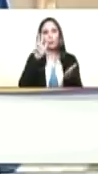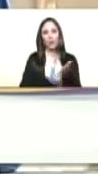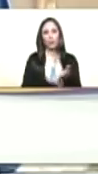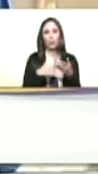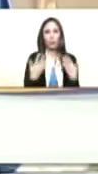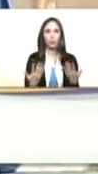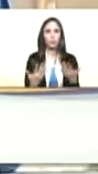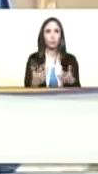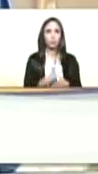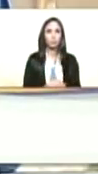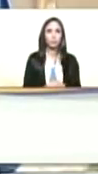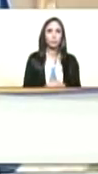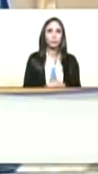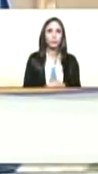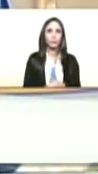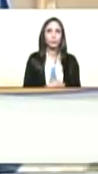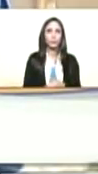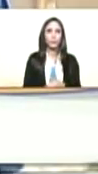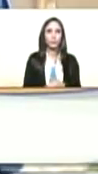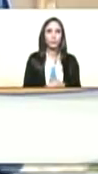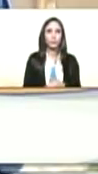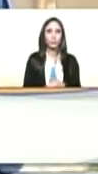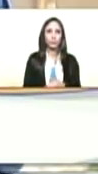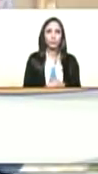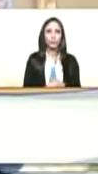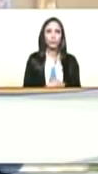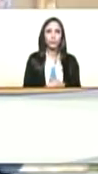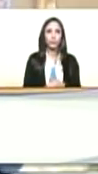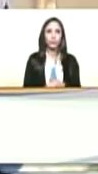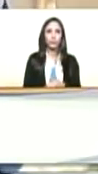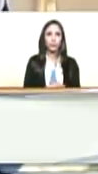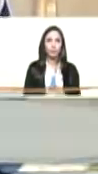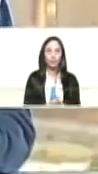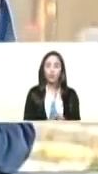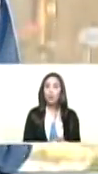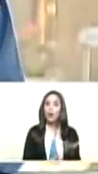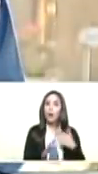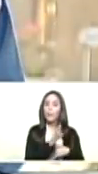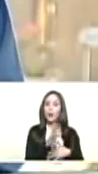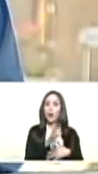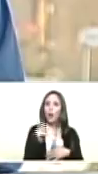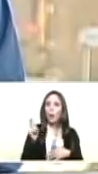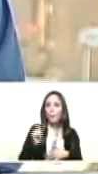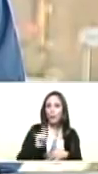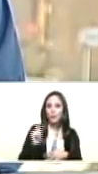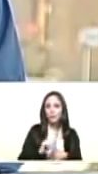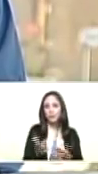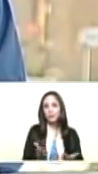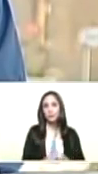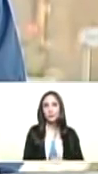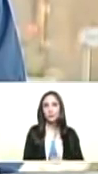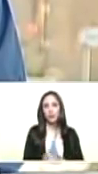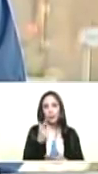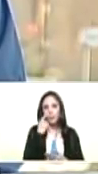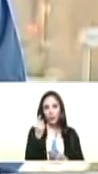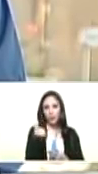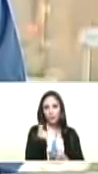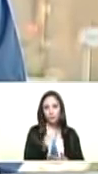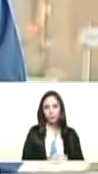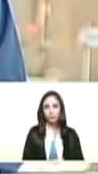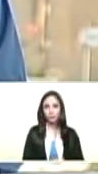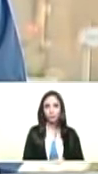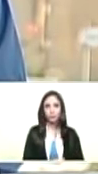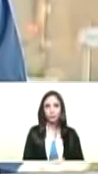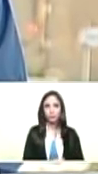Estoy aprobando el plan para los cuatrimestres de este año. Atención,